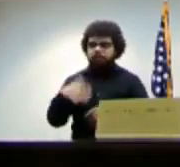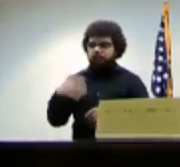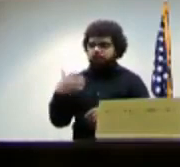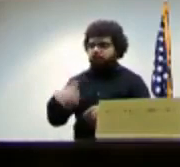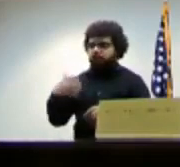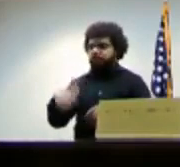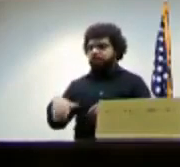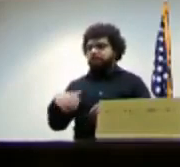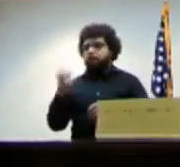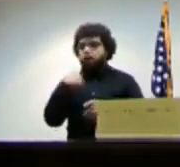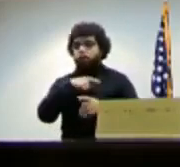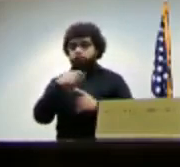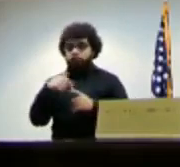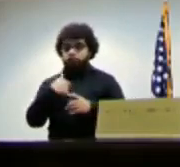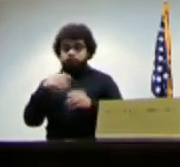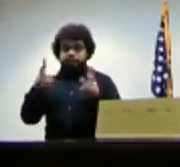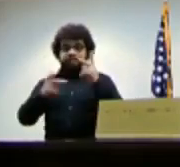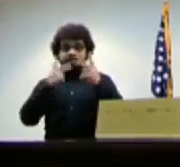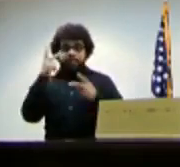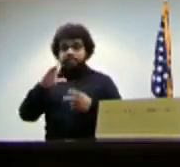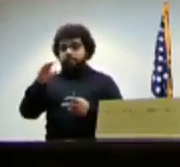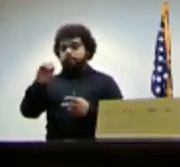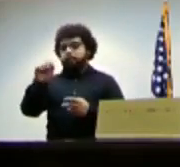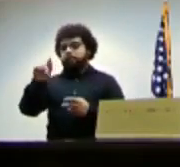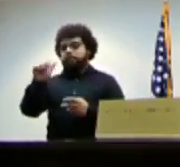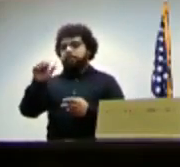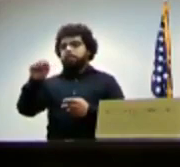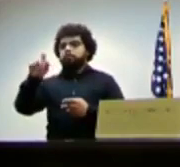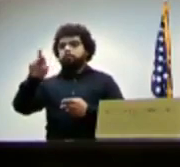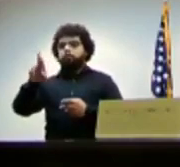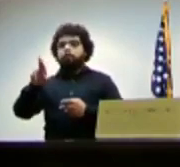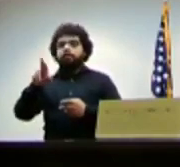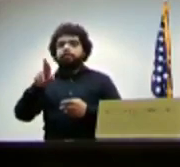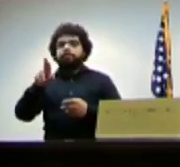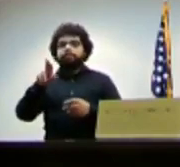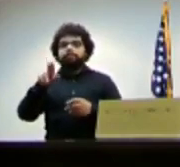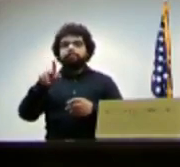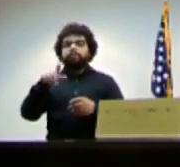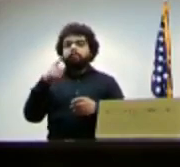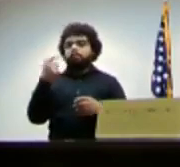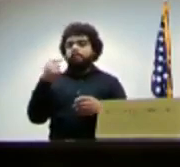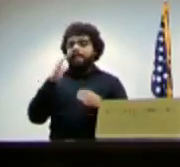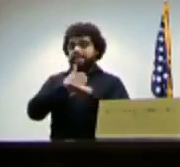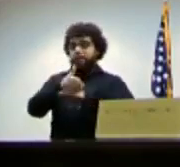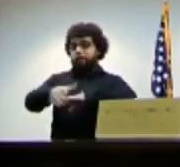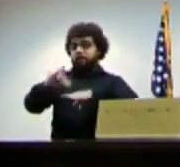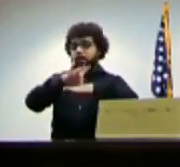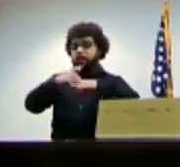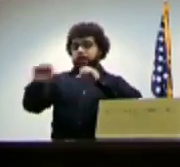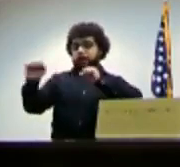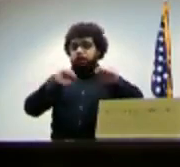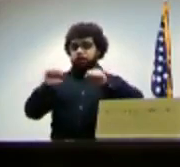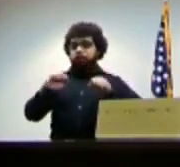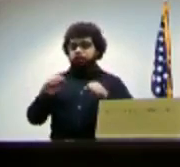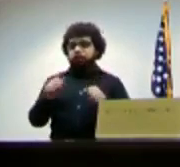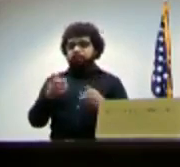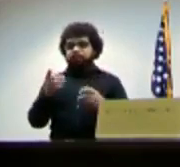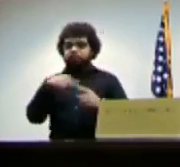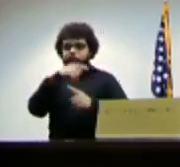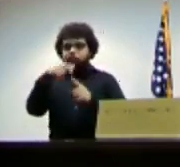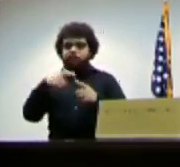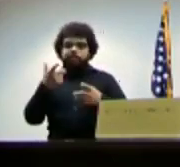la central Costa Sur después del terremoto, ¿verdad?, que hubo en la zona sur, para la redundancia, y